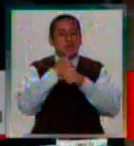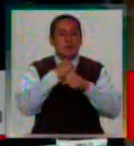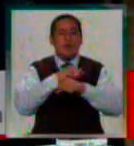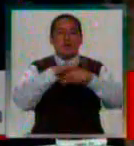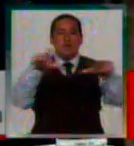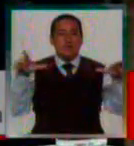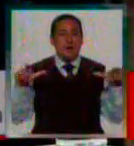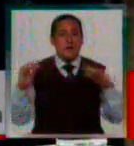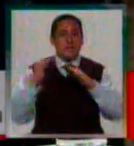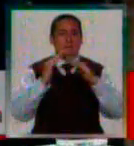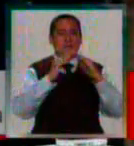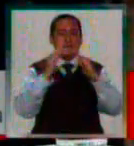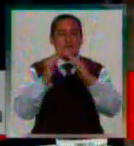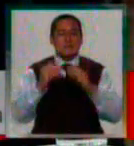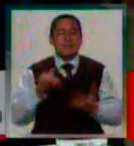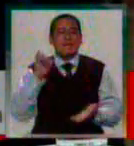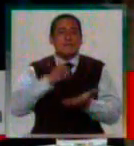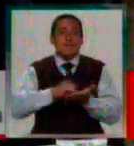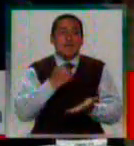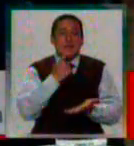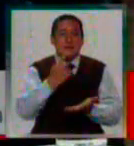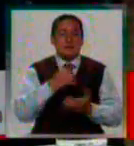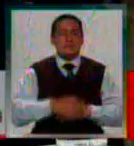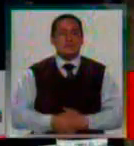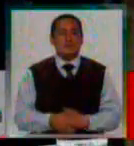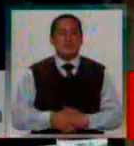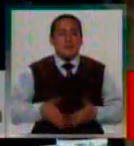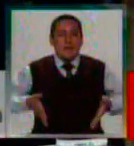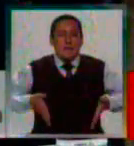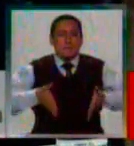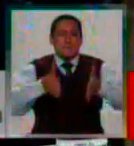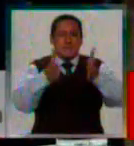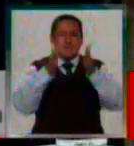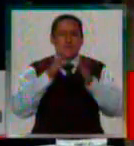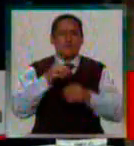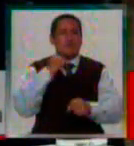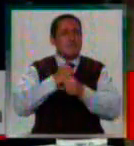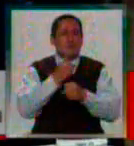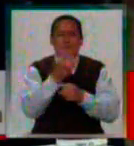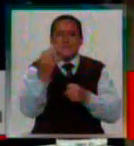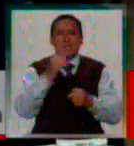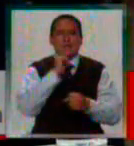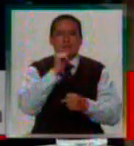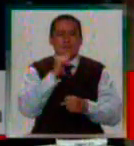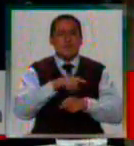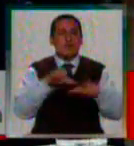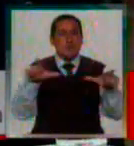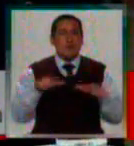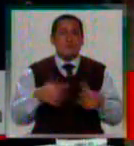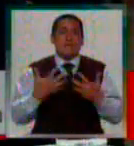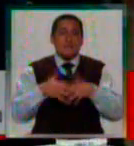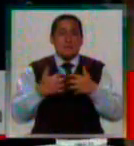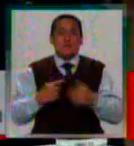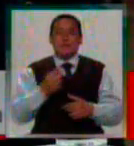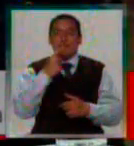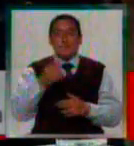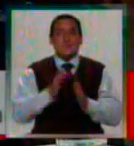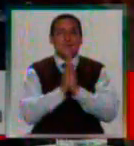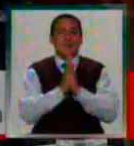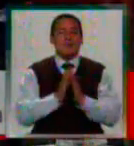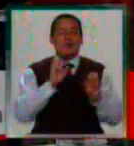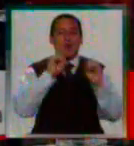urbanas y lo que es las la autopista que y otras obras de infraestructura que está reclamando los comerciales